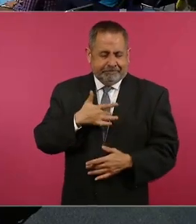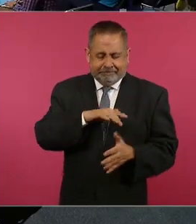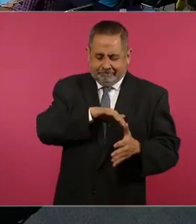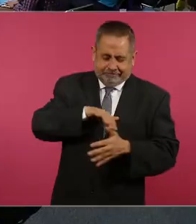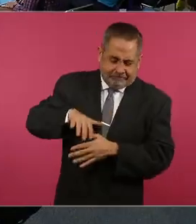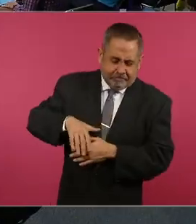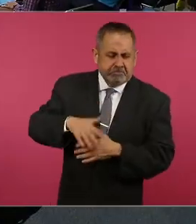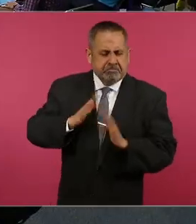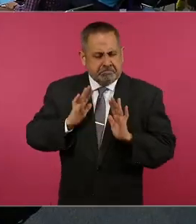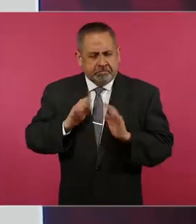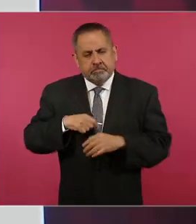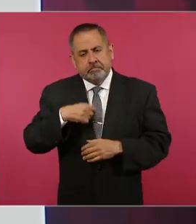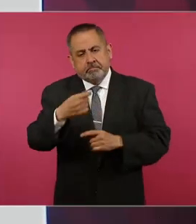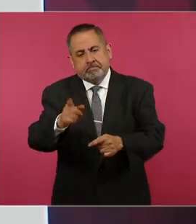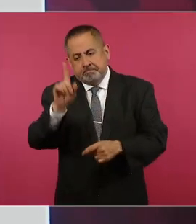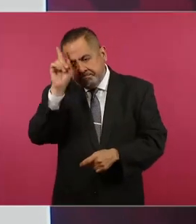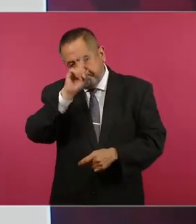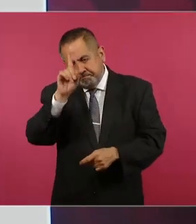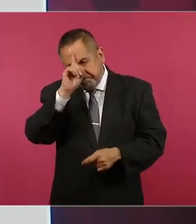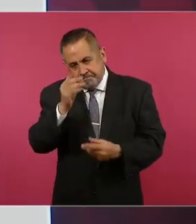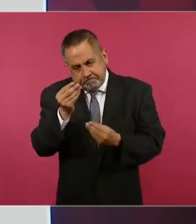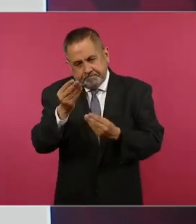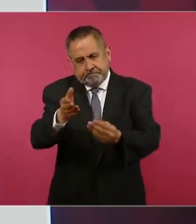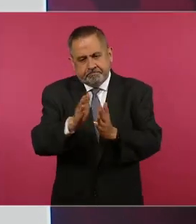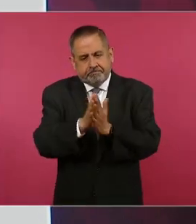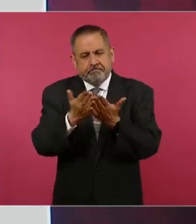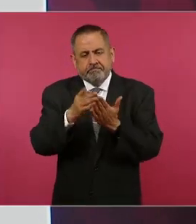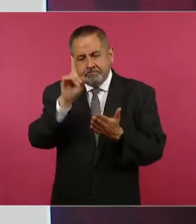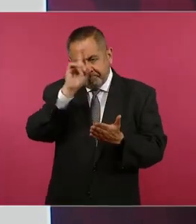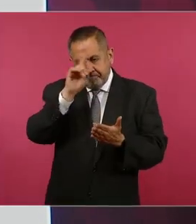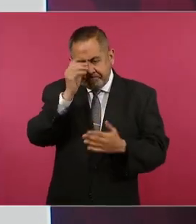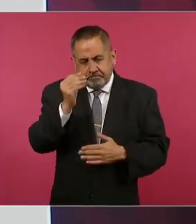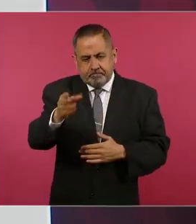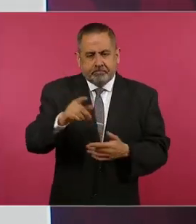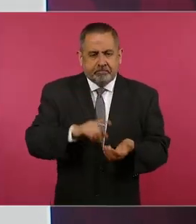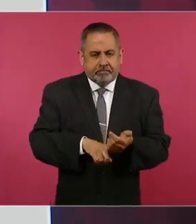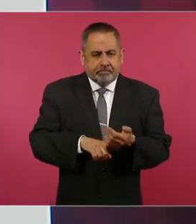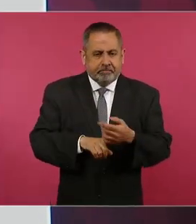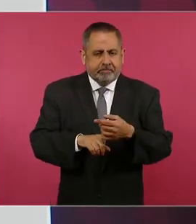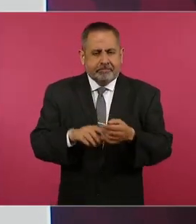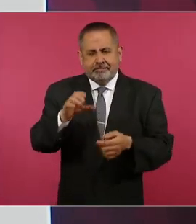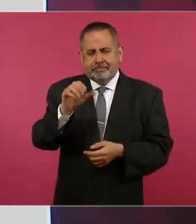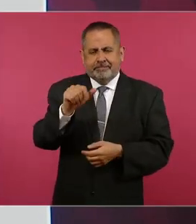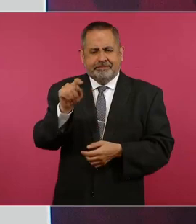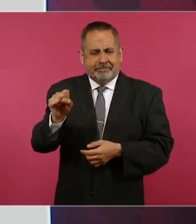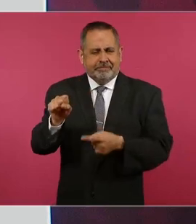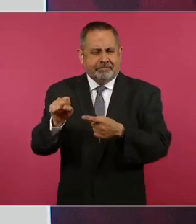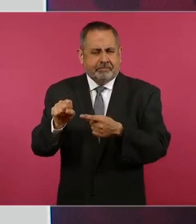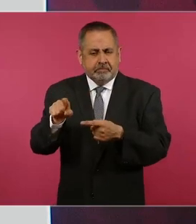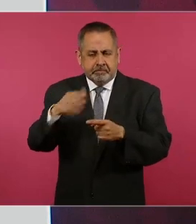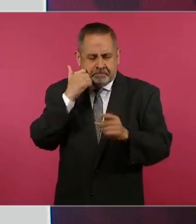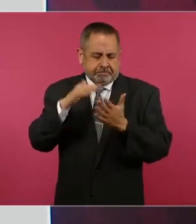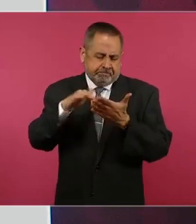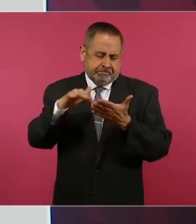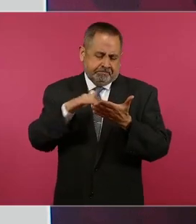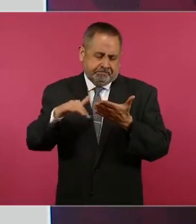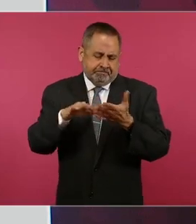recomendaría mucho mucho a Katz si se quiere